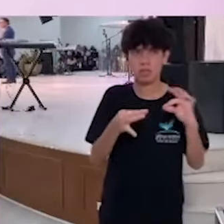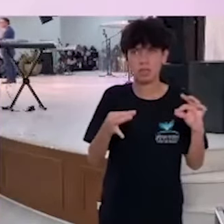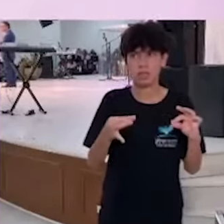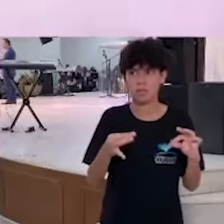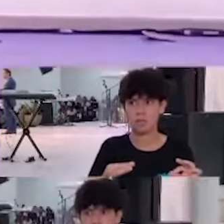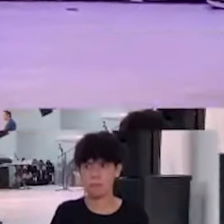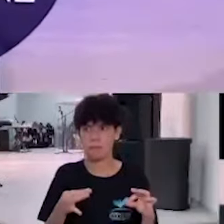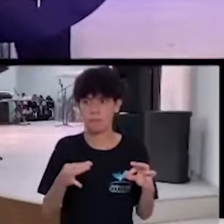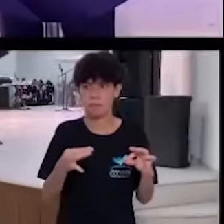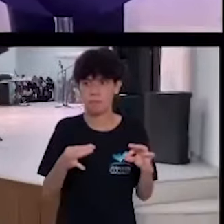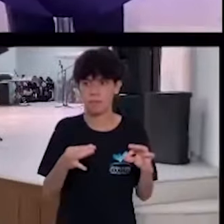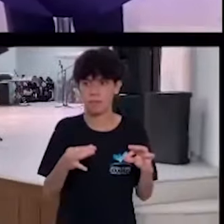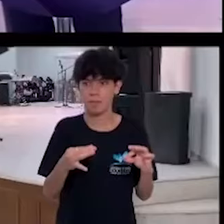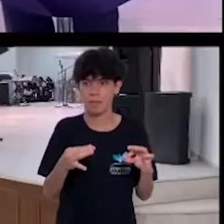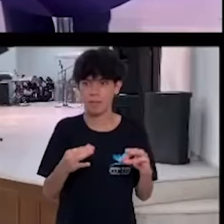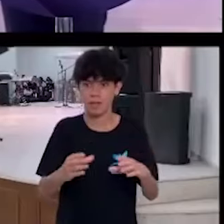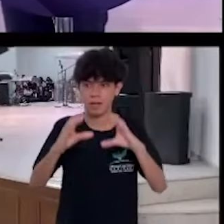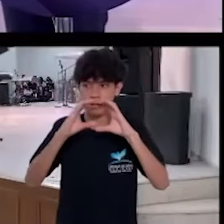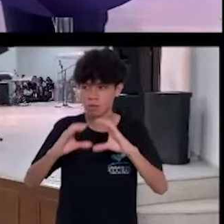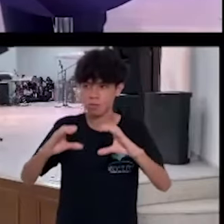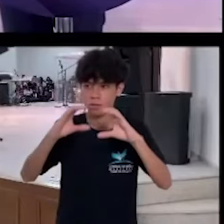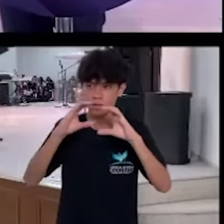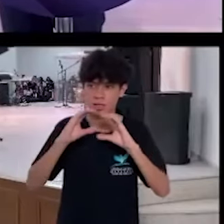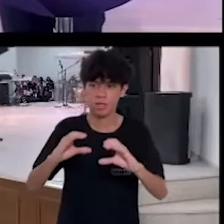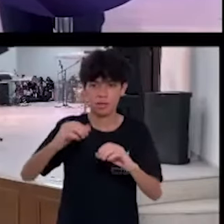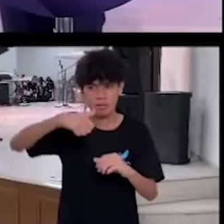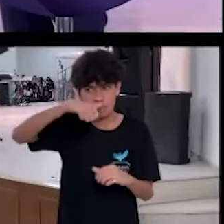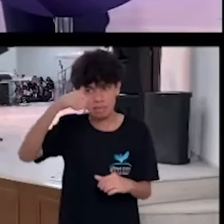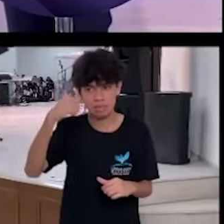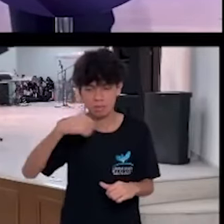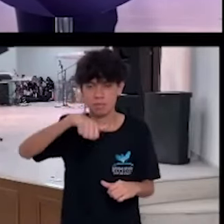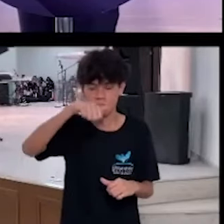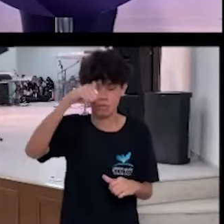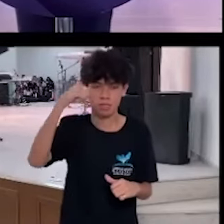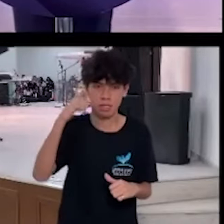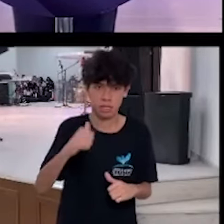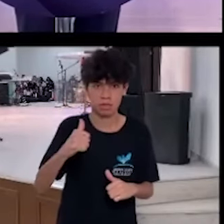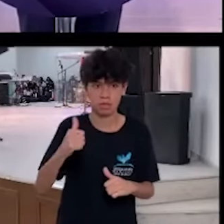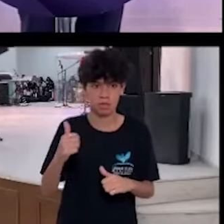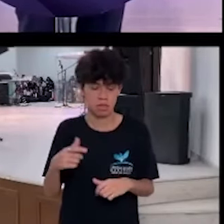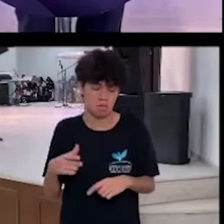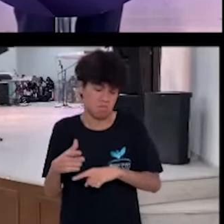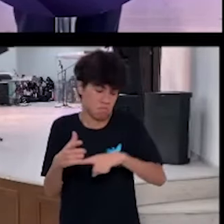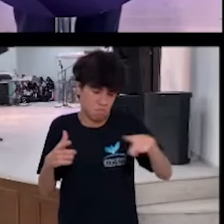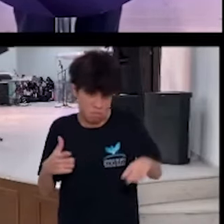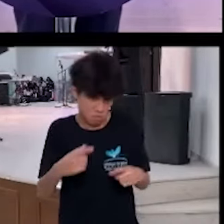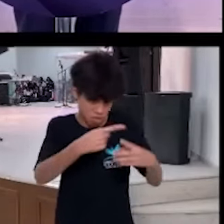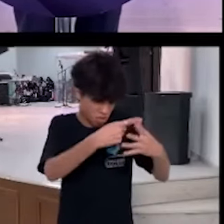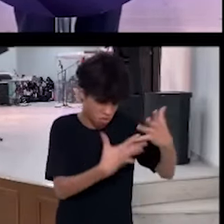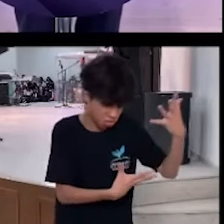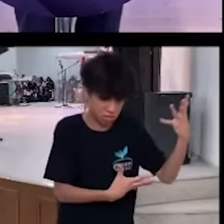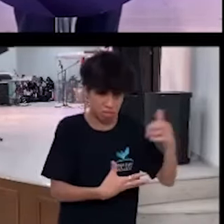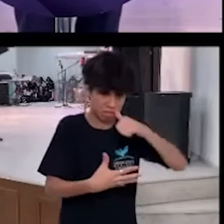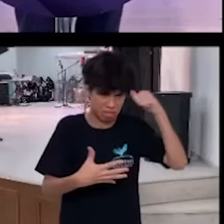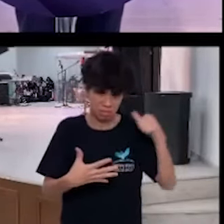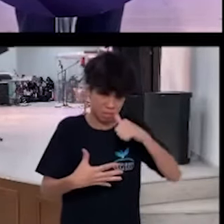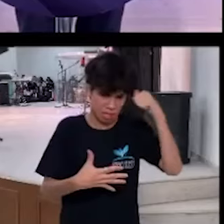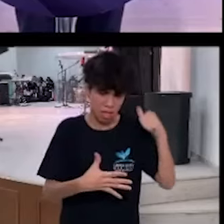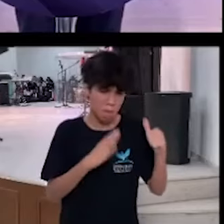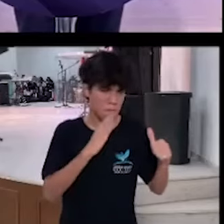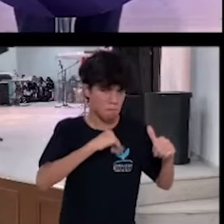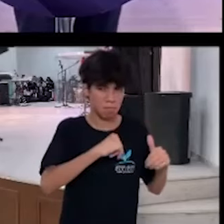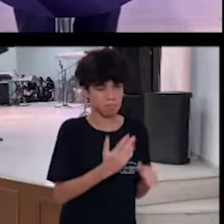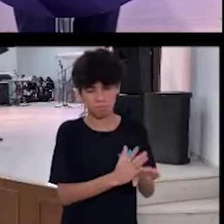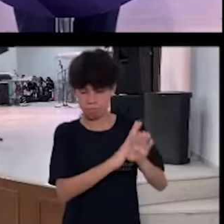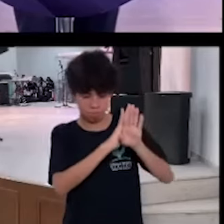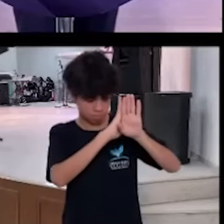Abstente de toda clase de mal, ¿eh? De absolutamente todo lo que está mal. ¿Escucharon, hermanos? Sí,